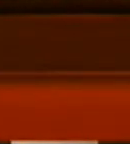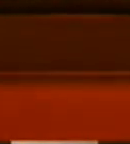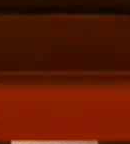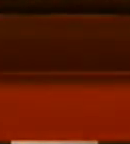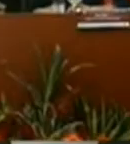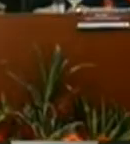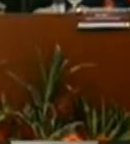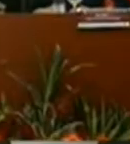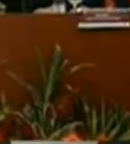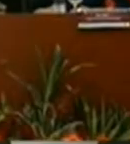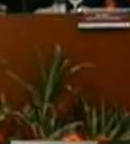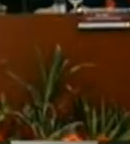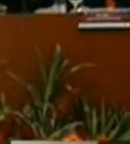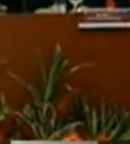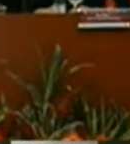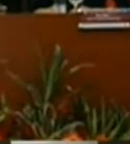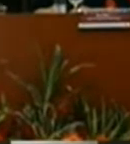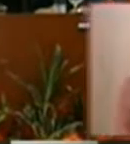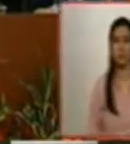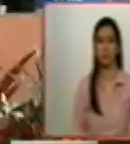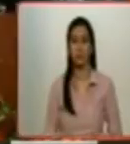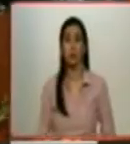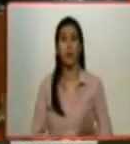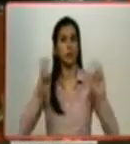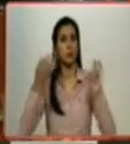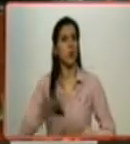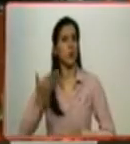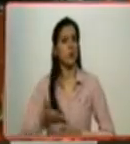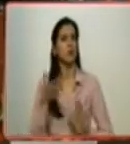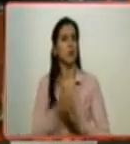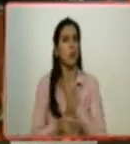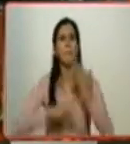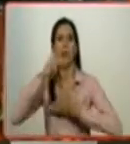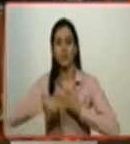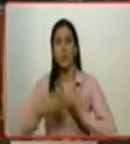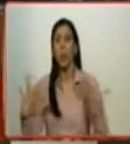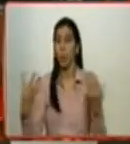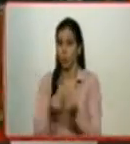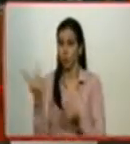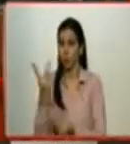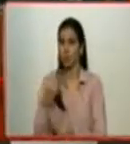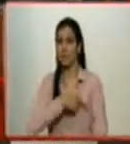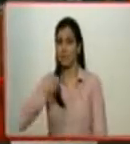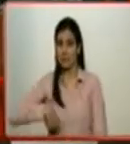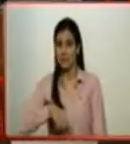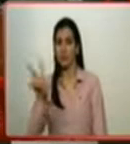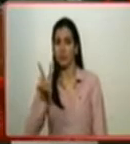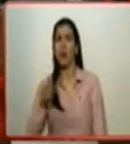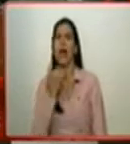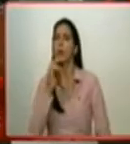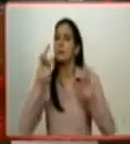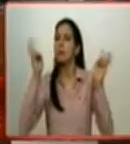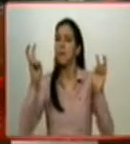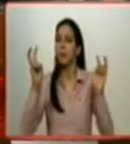Caribe. Un tema sumamente importante que tiene que ver con la planificación conjunta China-Venezuela. Esto es un aspecto